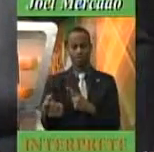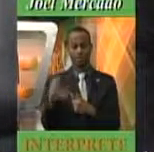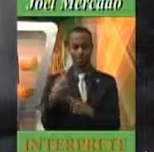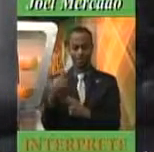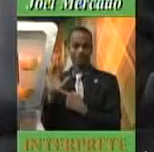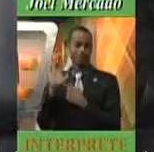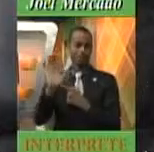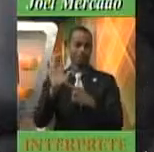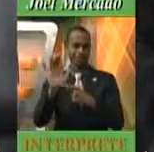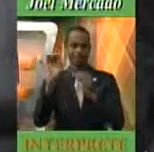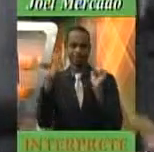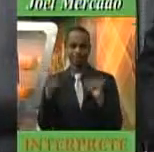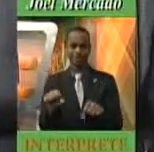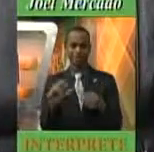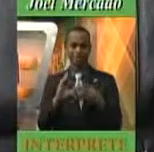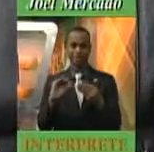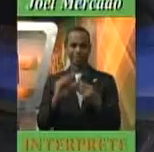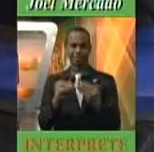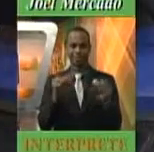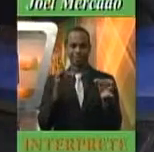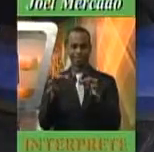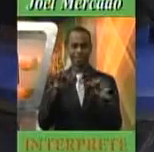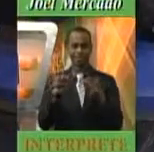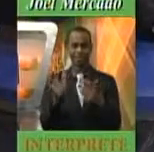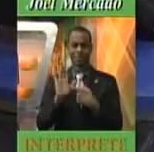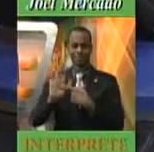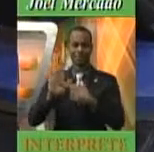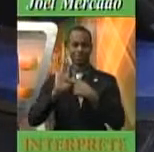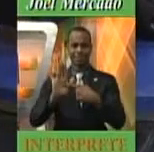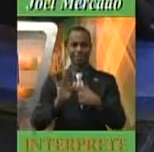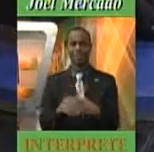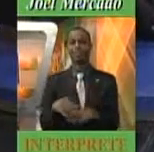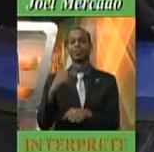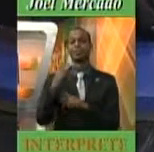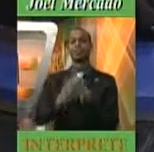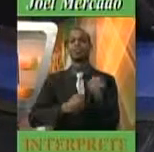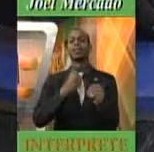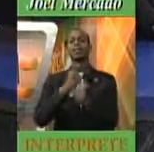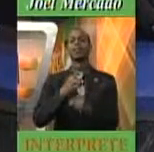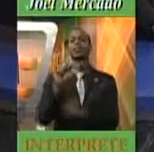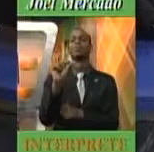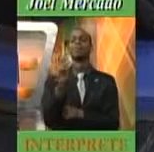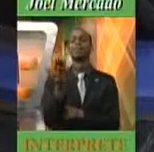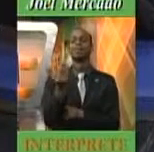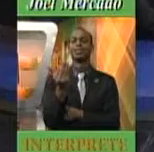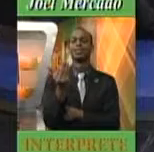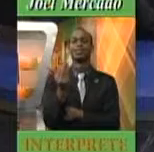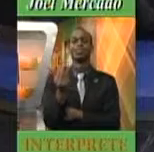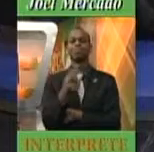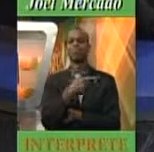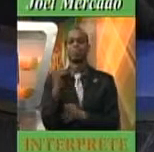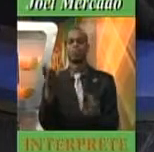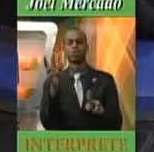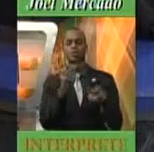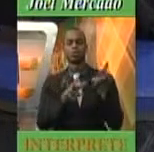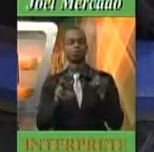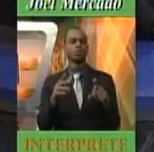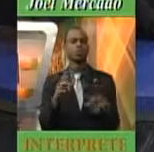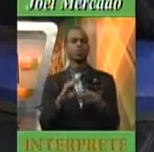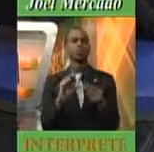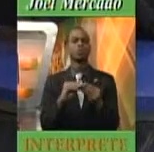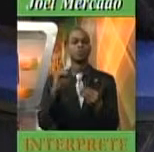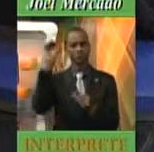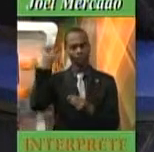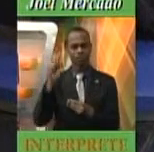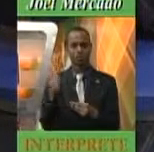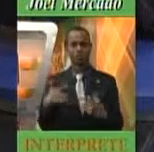a nosotros, sacarte entonces los cuadros. Y el 2015, el 2015, ¿cómo lo evalúa Antonella?